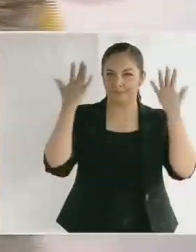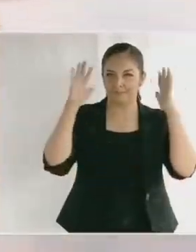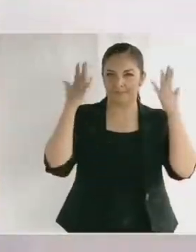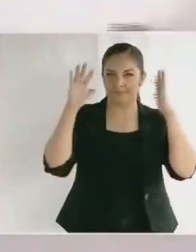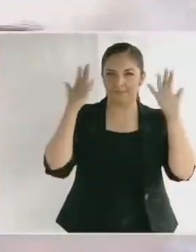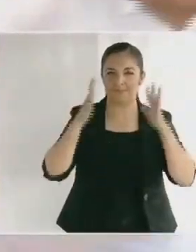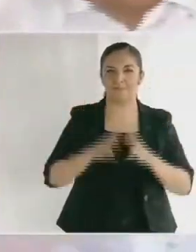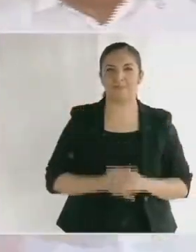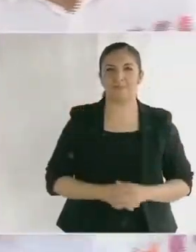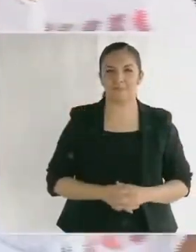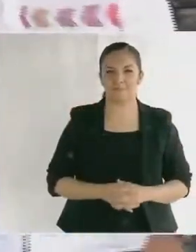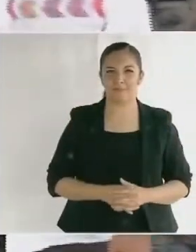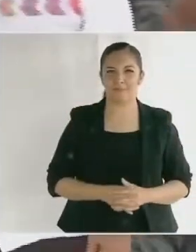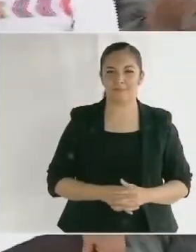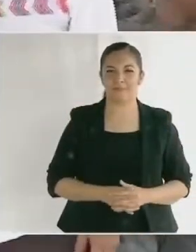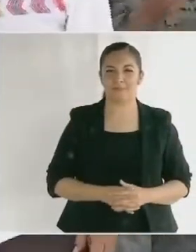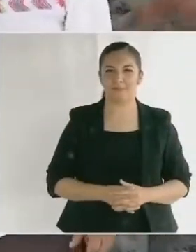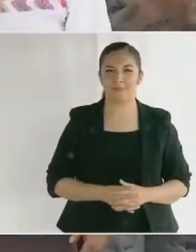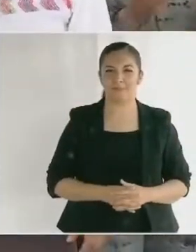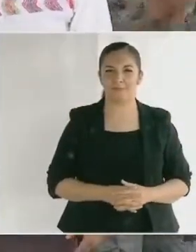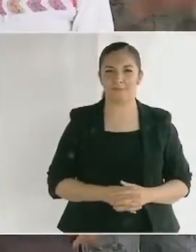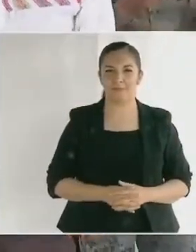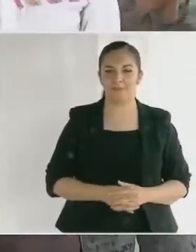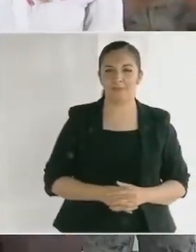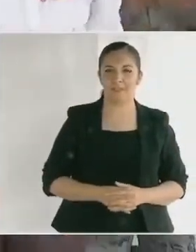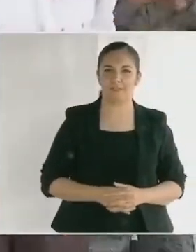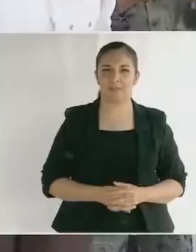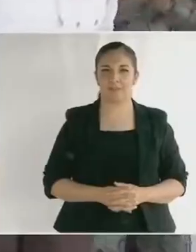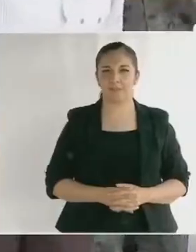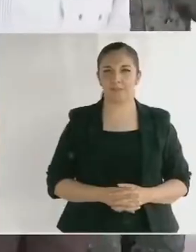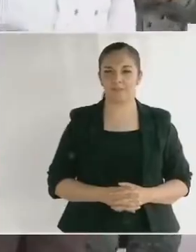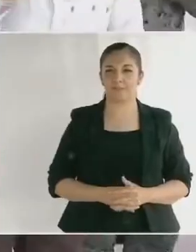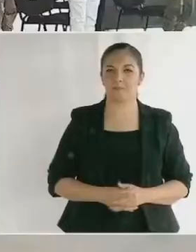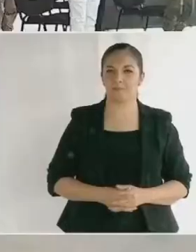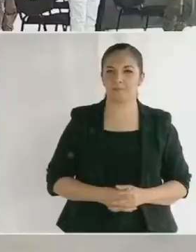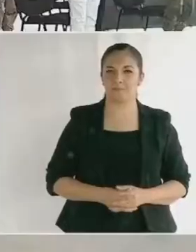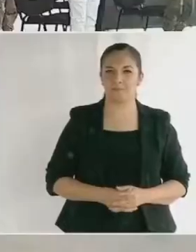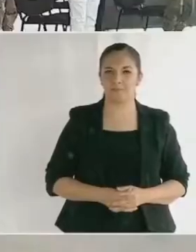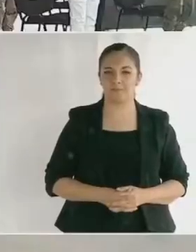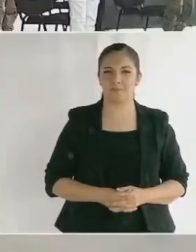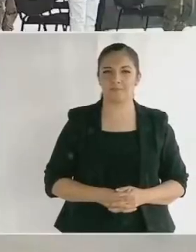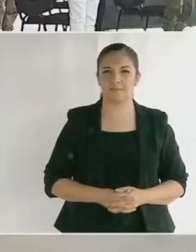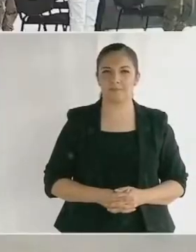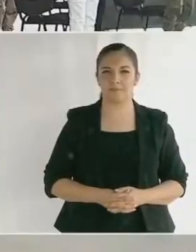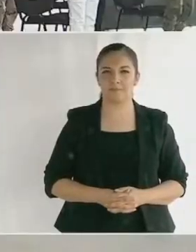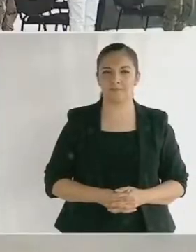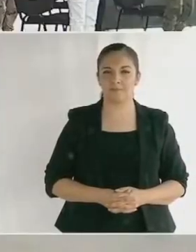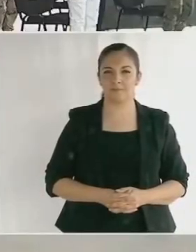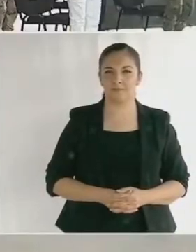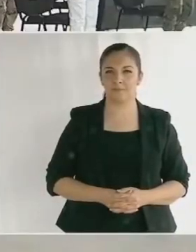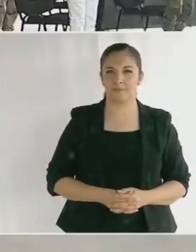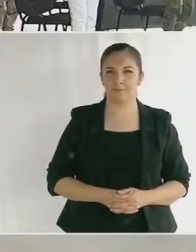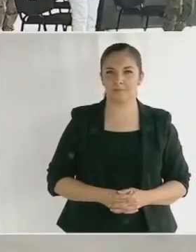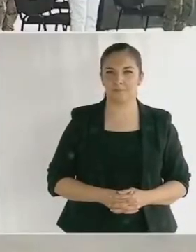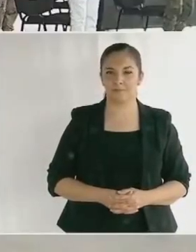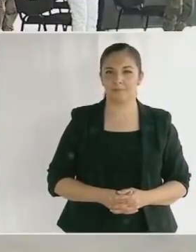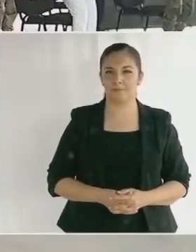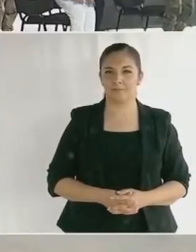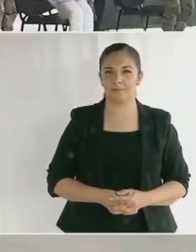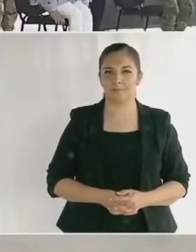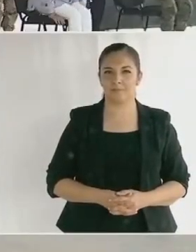Ahí tiene usted el discurso, el saludo de los dos mandatarios. El presidente